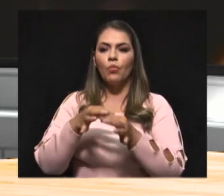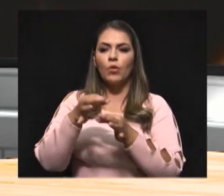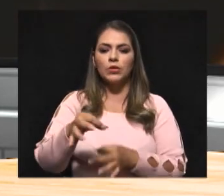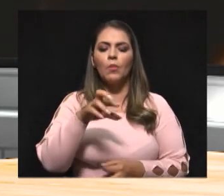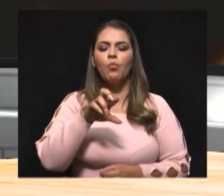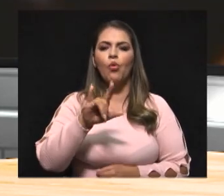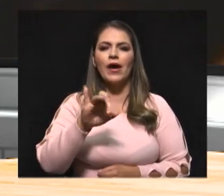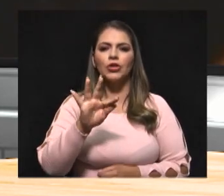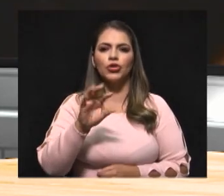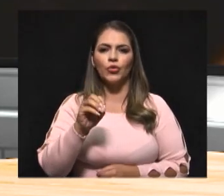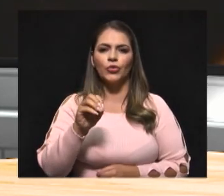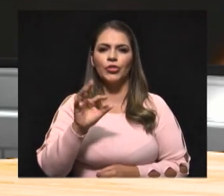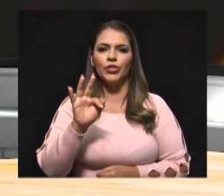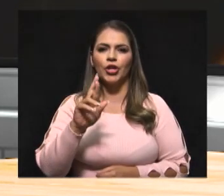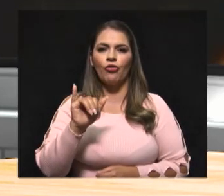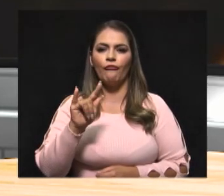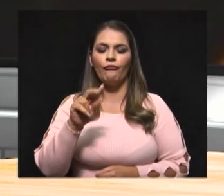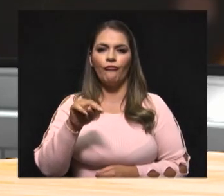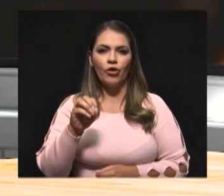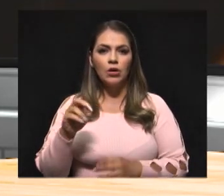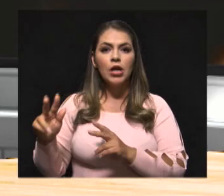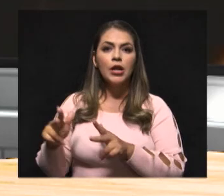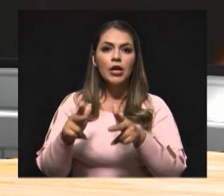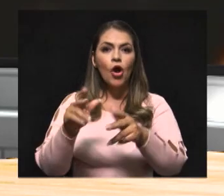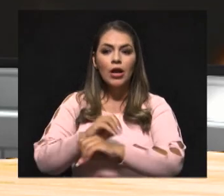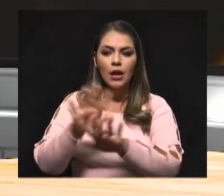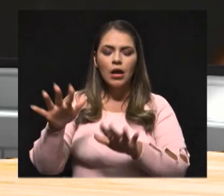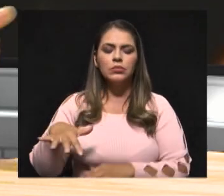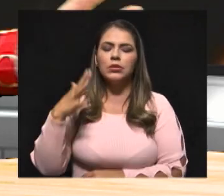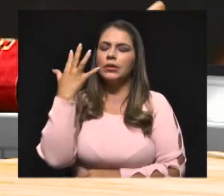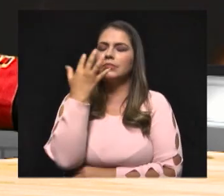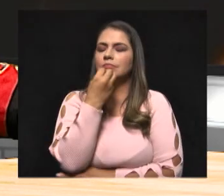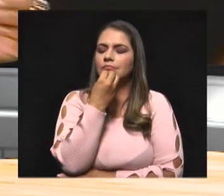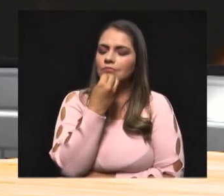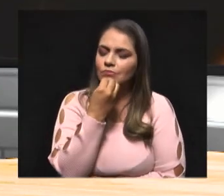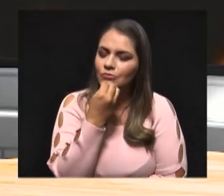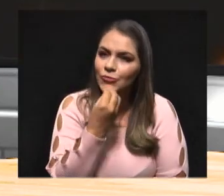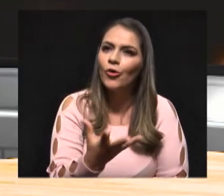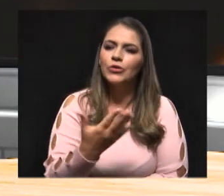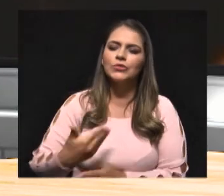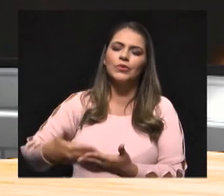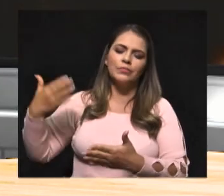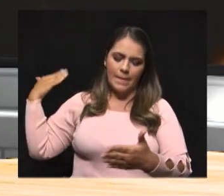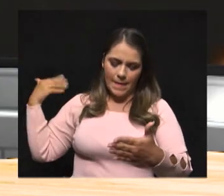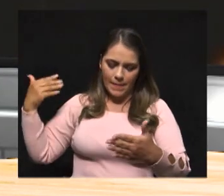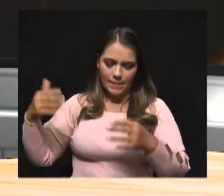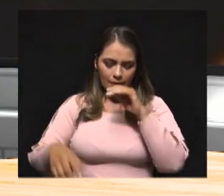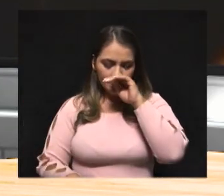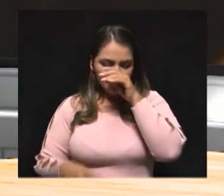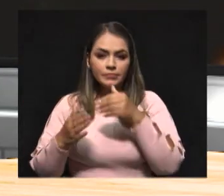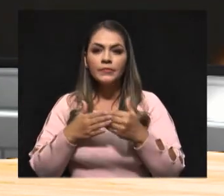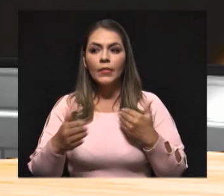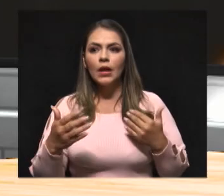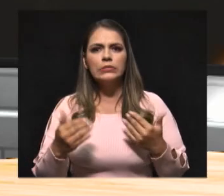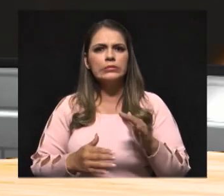del río claro que pues para mí es uno de los sitios favoritos en antioquia y lo he podido ver desde hace muchos años hasta el desarrollo que tiene ahora y